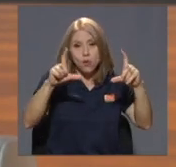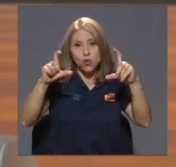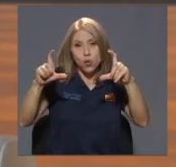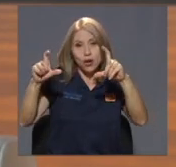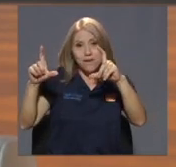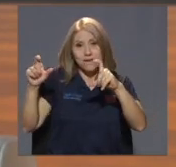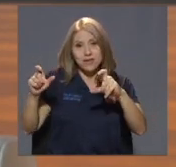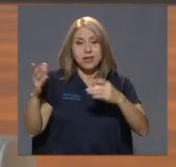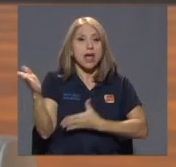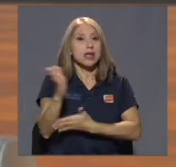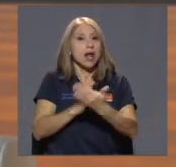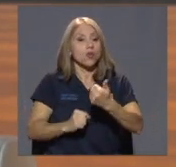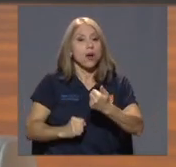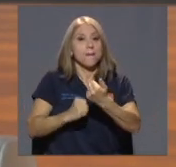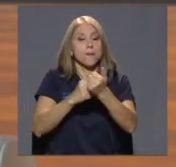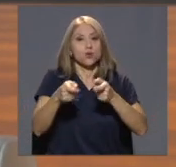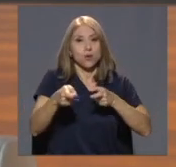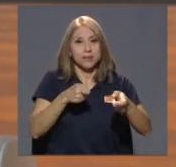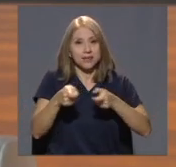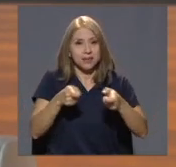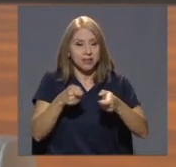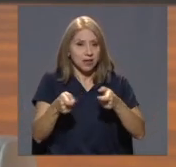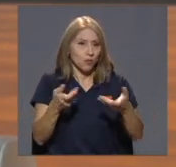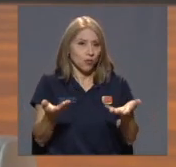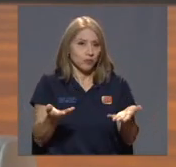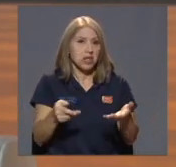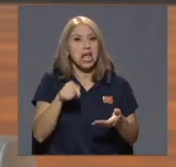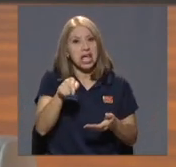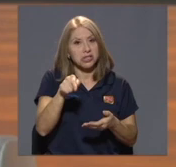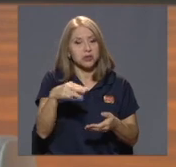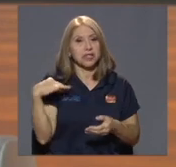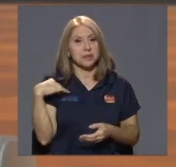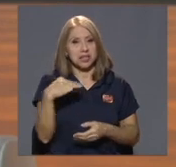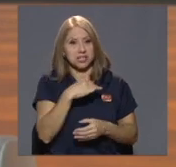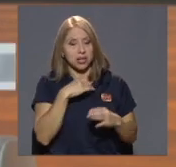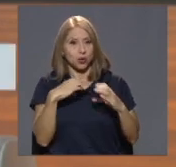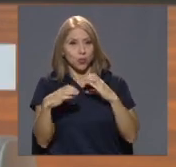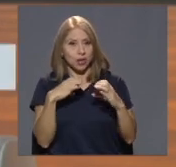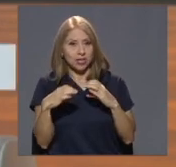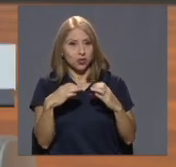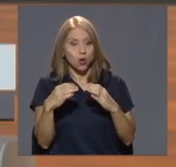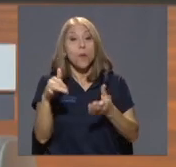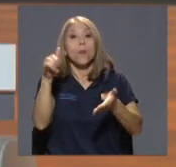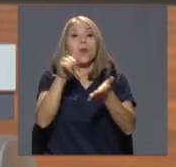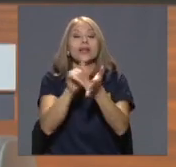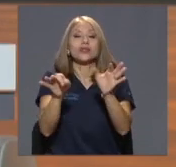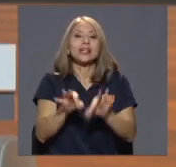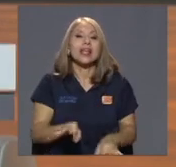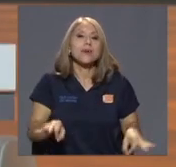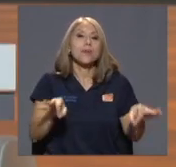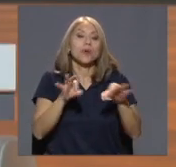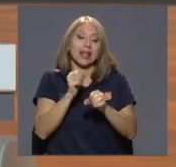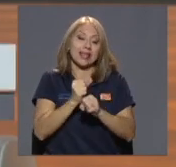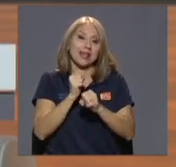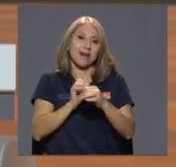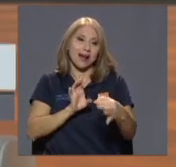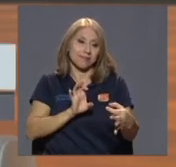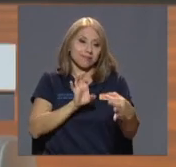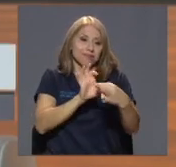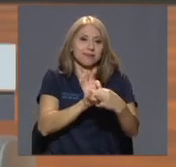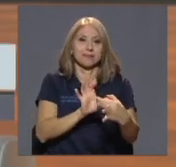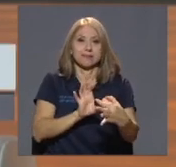y algún apoyo administrativo. Y eso, en eso consiste un poco el Ministerio. Por eso es tan importante trabajar en alianza con las